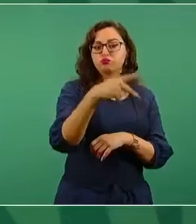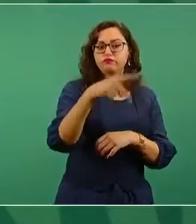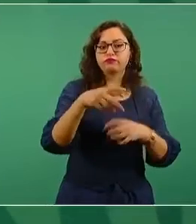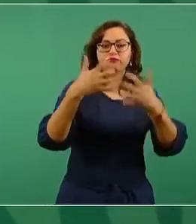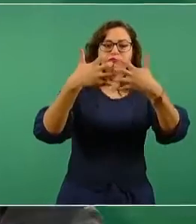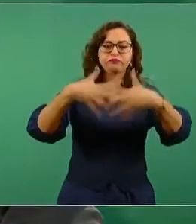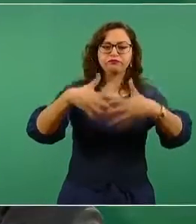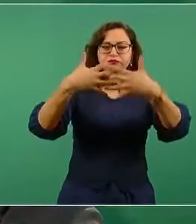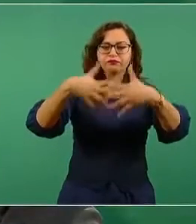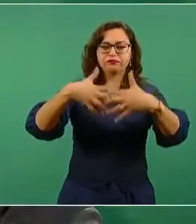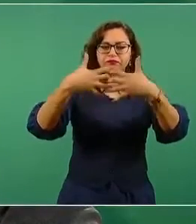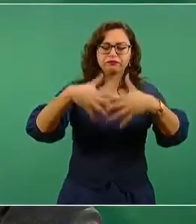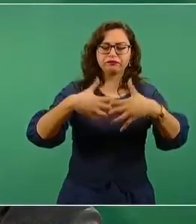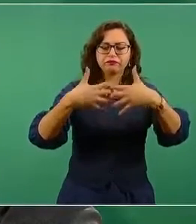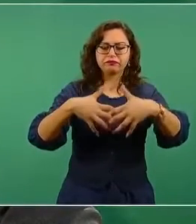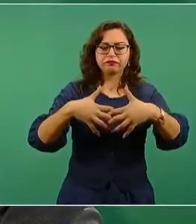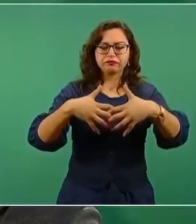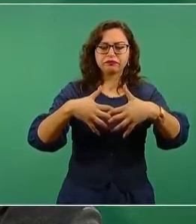que produce